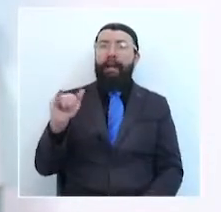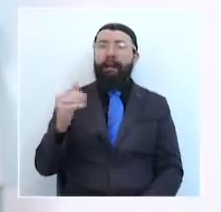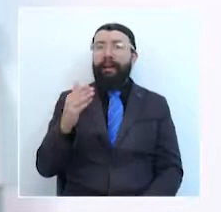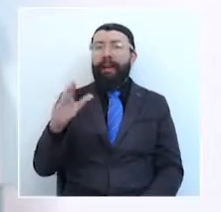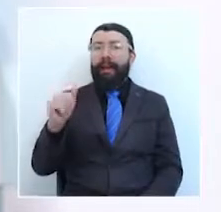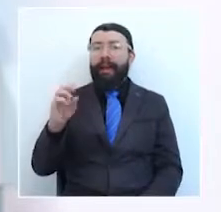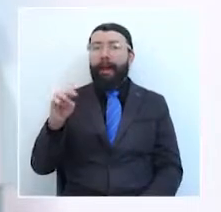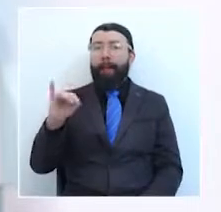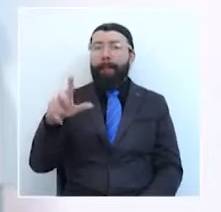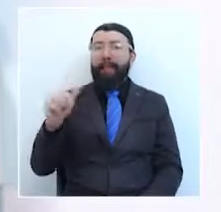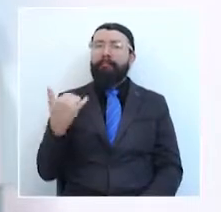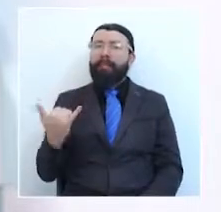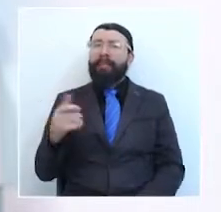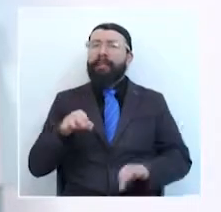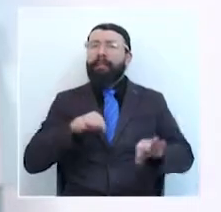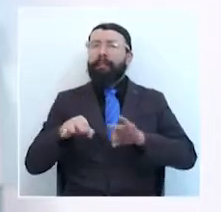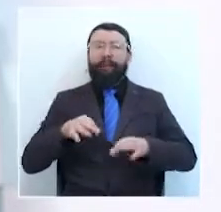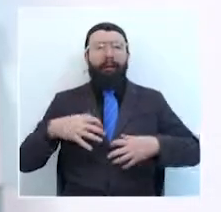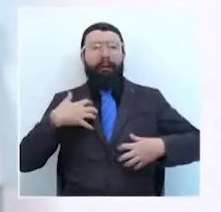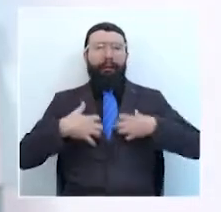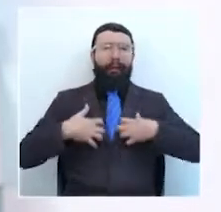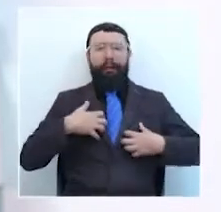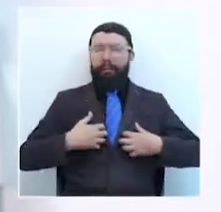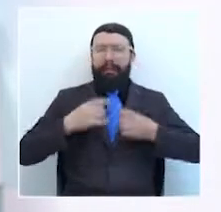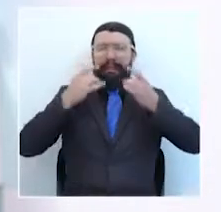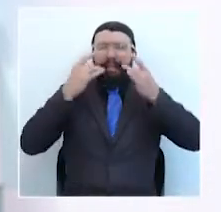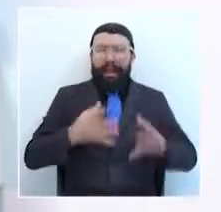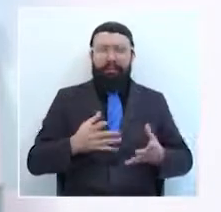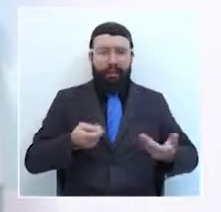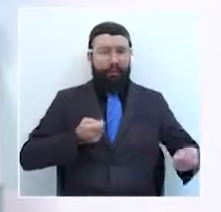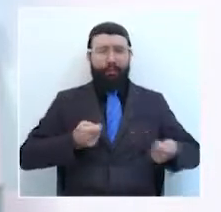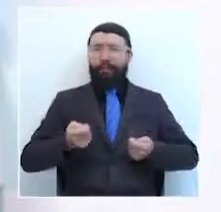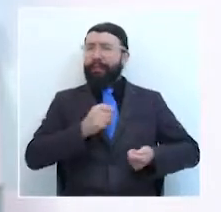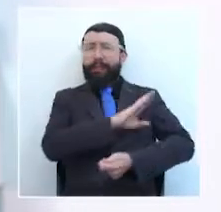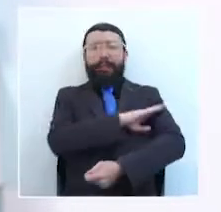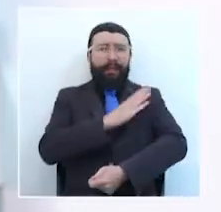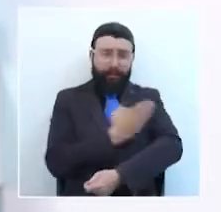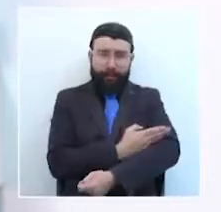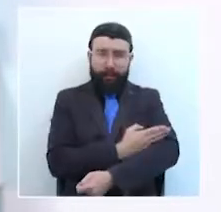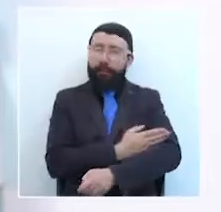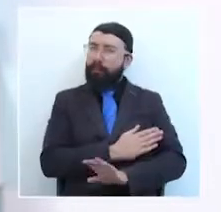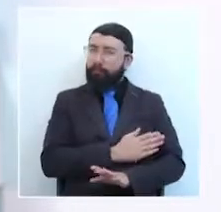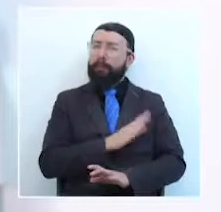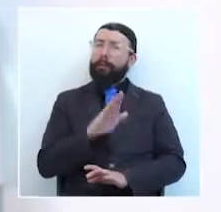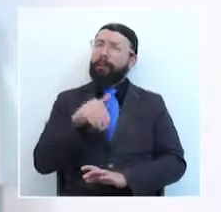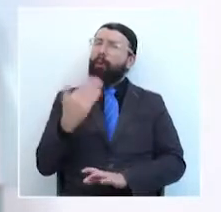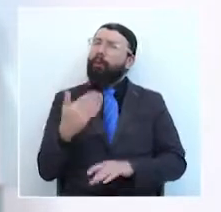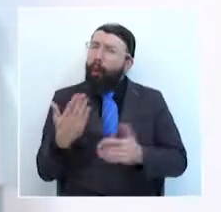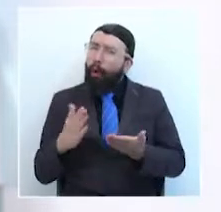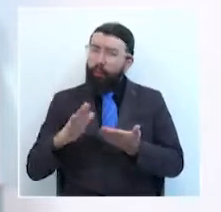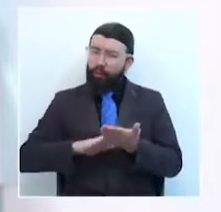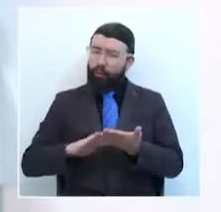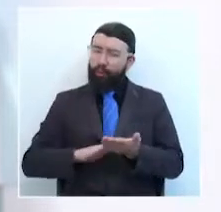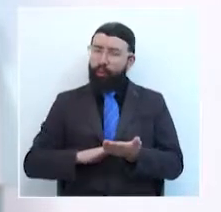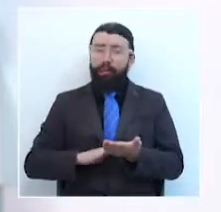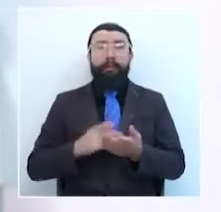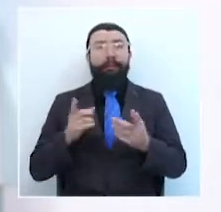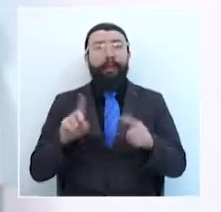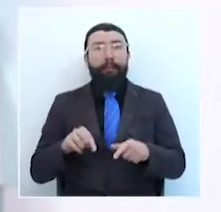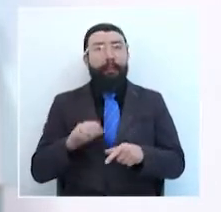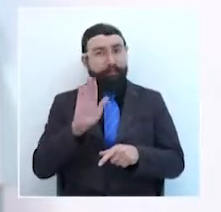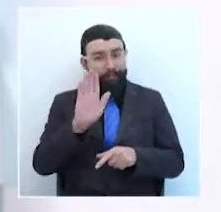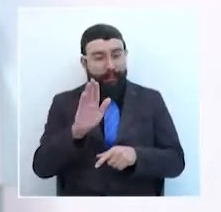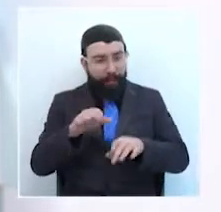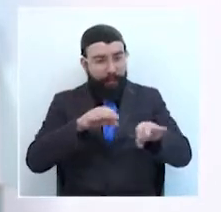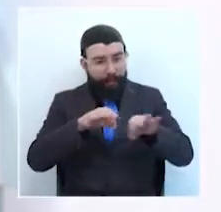o sea hablando de las fobias y ahí más adelante pues la forma de tratarlas y sobre todo un mecanismo que